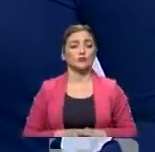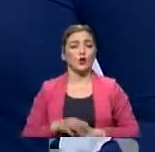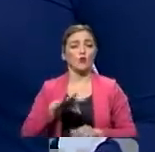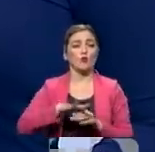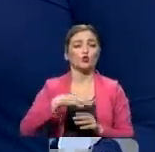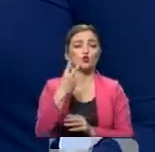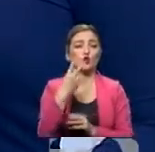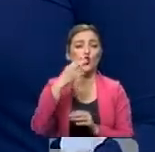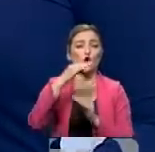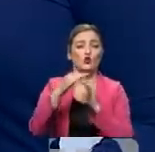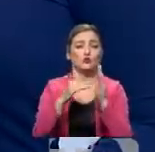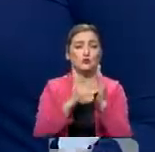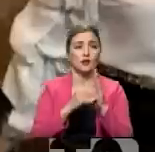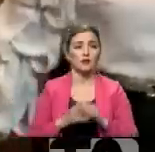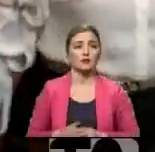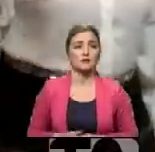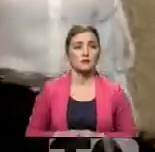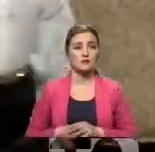votos en contra.